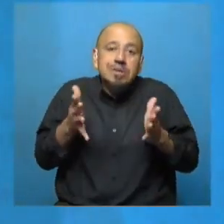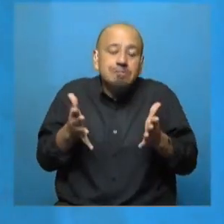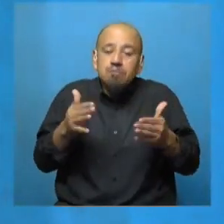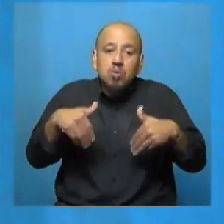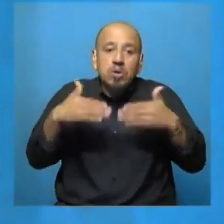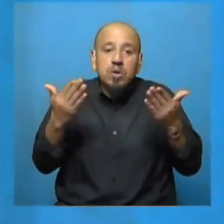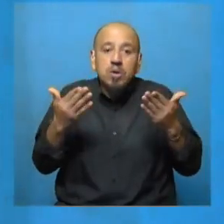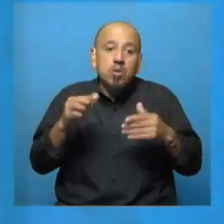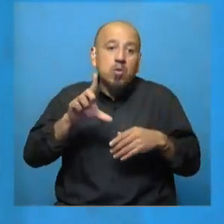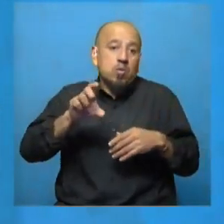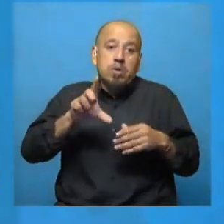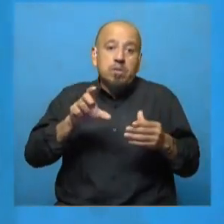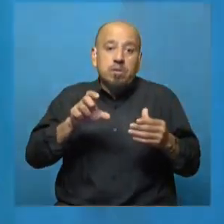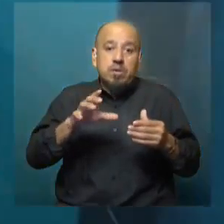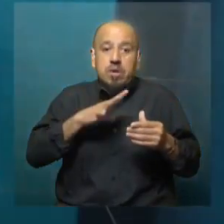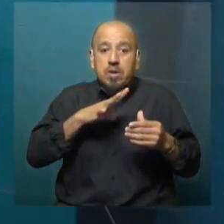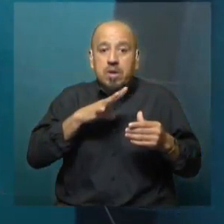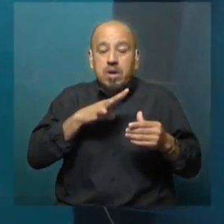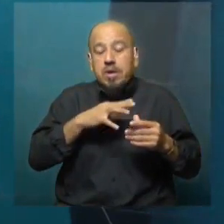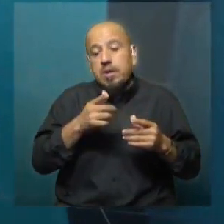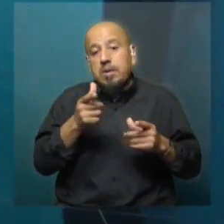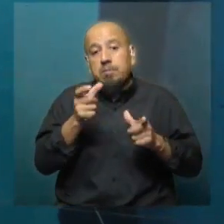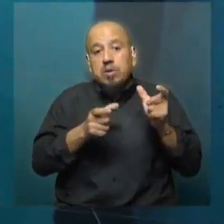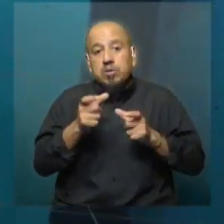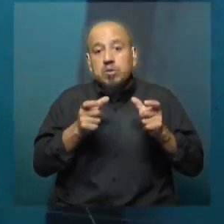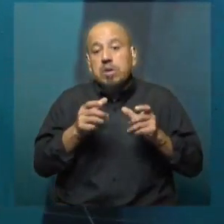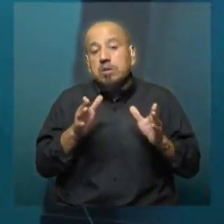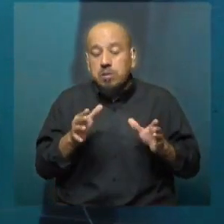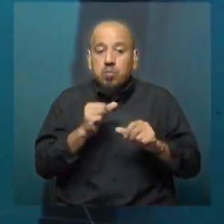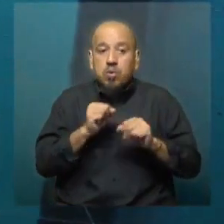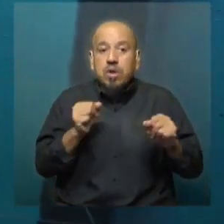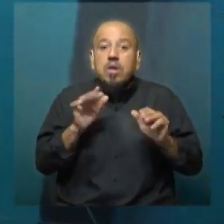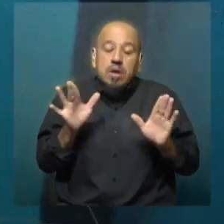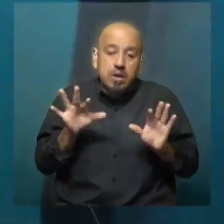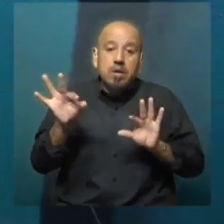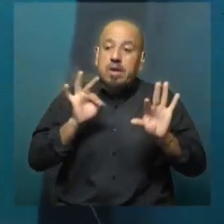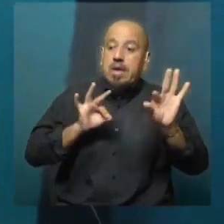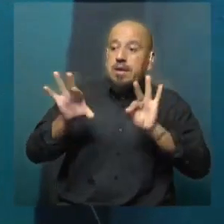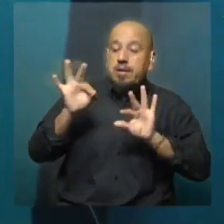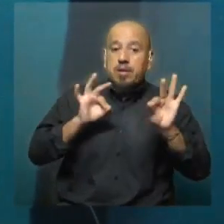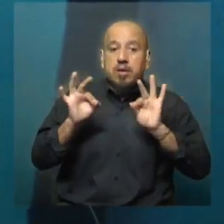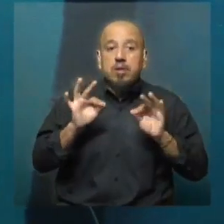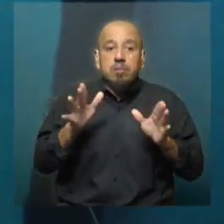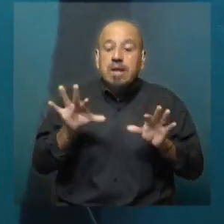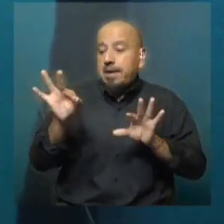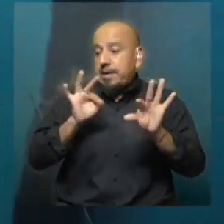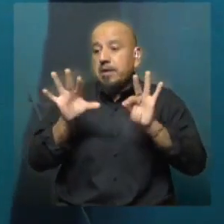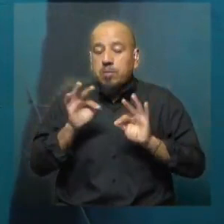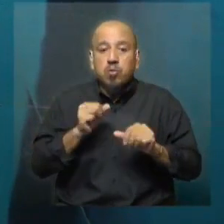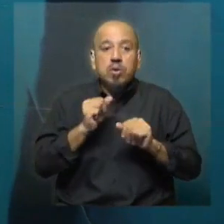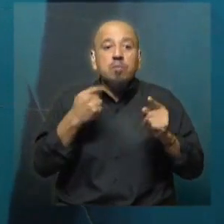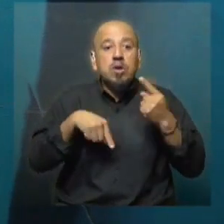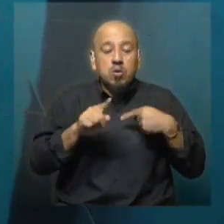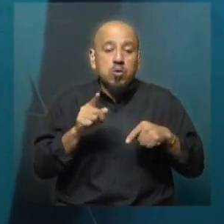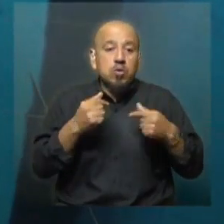en cualquier obviamente hay gente que está en otra posición tiene otras posibilidades mucho más amplias que yo para elegir eso está claro pero